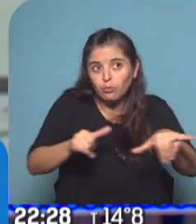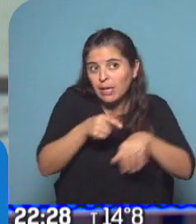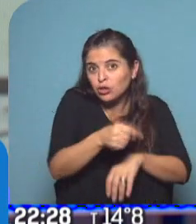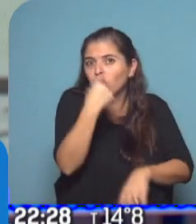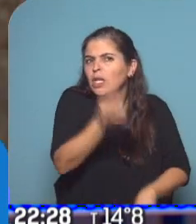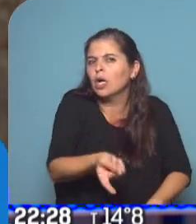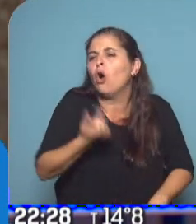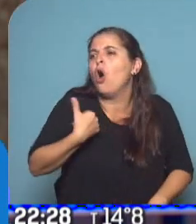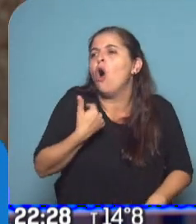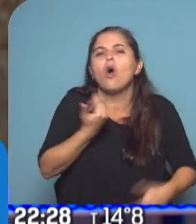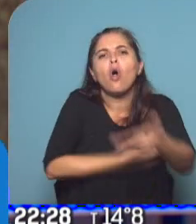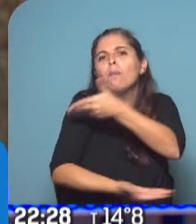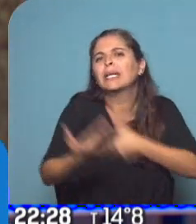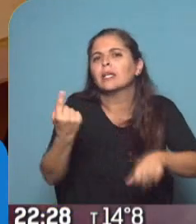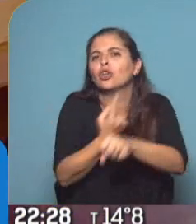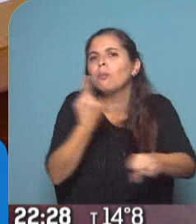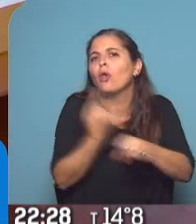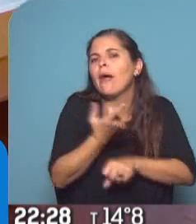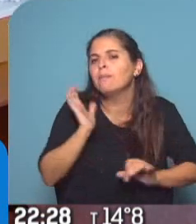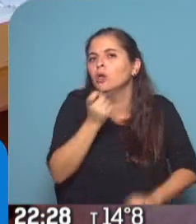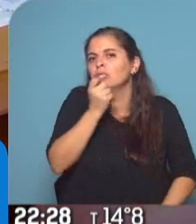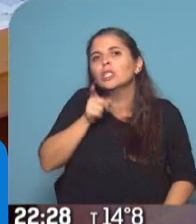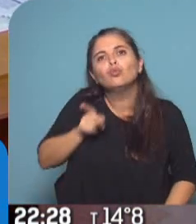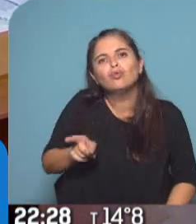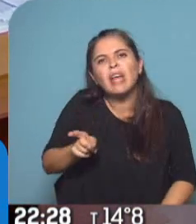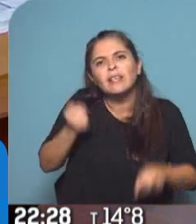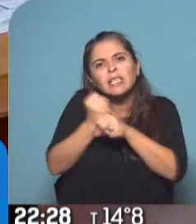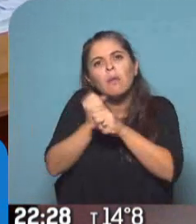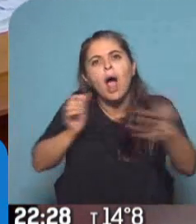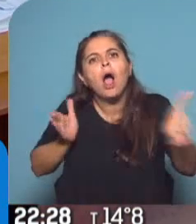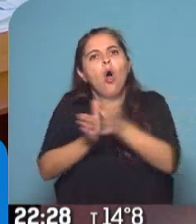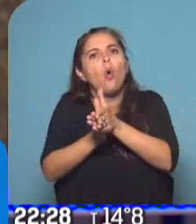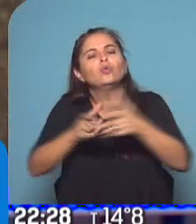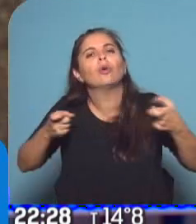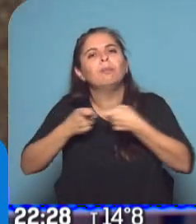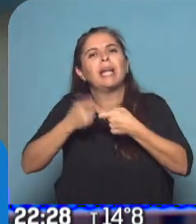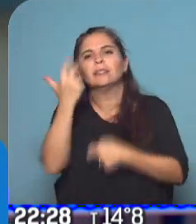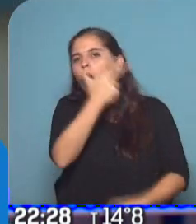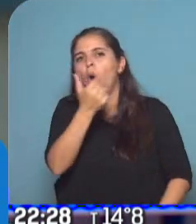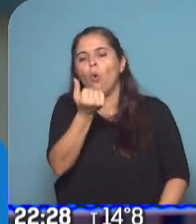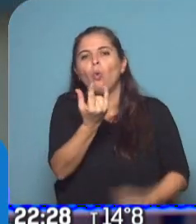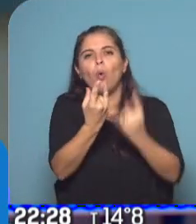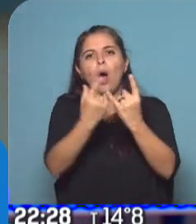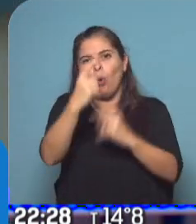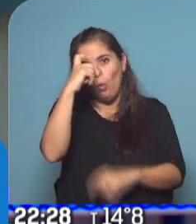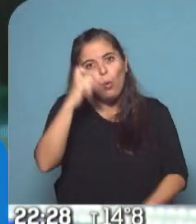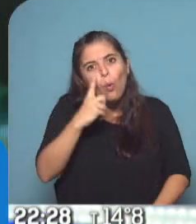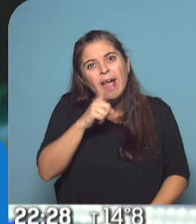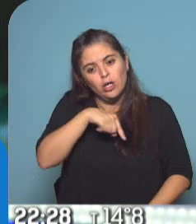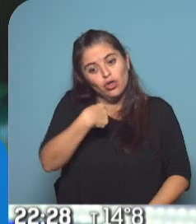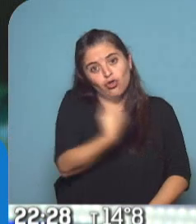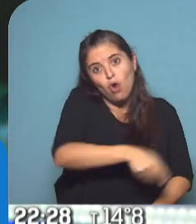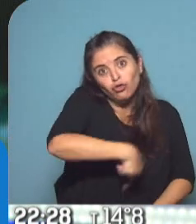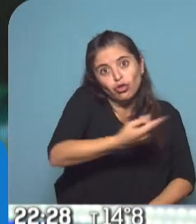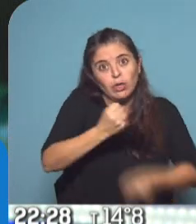acceden a la tecnología de huawei eso es una ventana abierta al terrorismo y todo lo que se te ocurra me imagino si